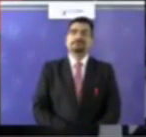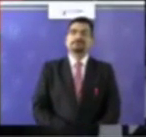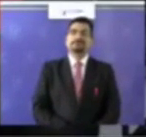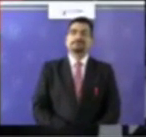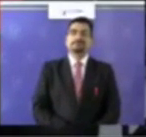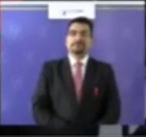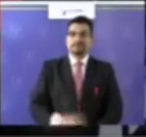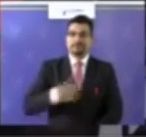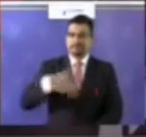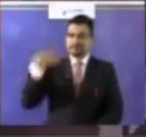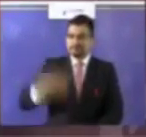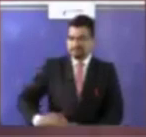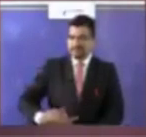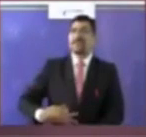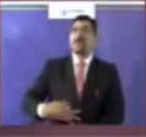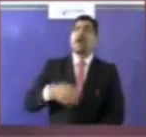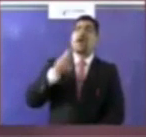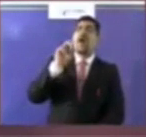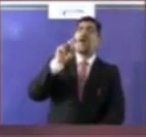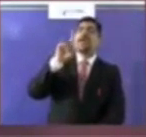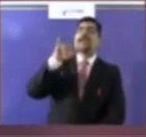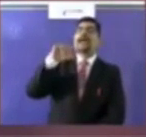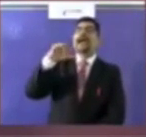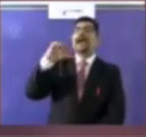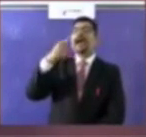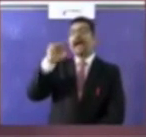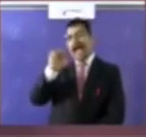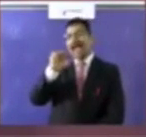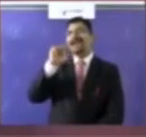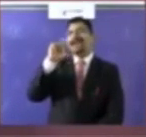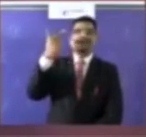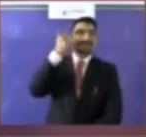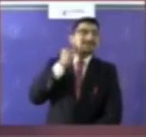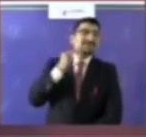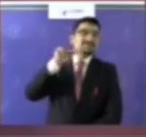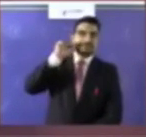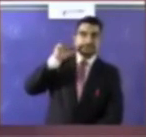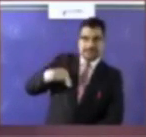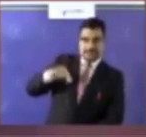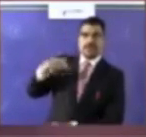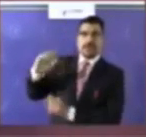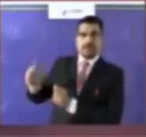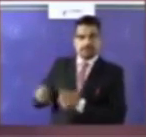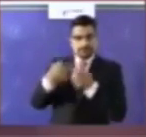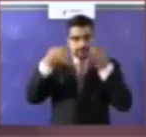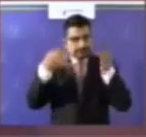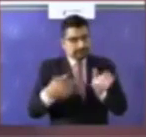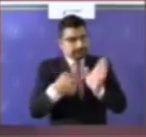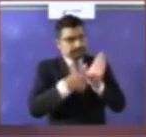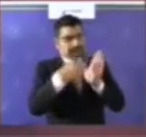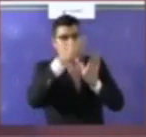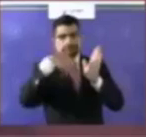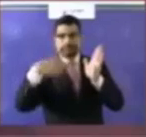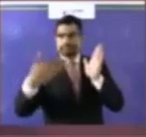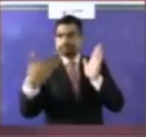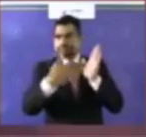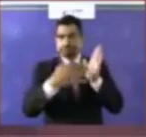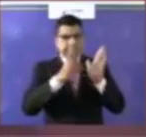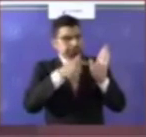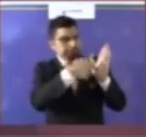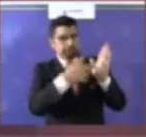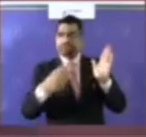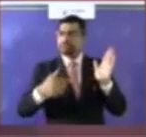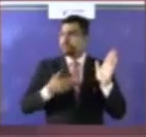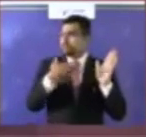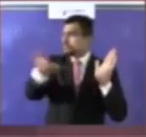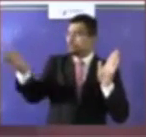Bueno, yo soy originario de Olinalá, Guerrero. La calidad de la obra la dejo, como sabiamente alguien decía